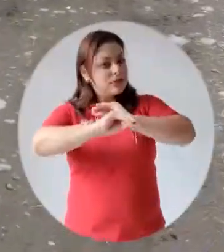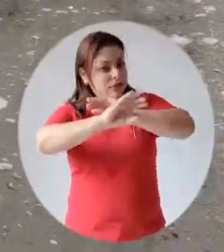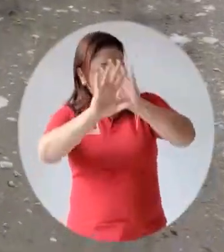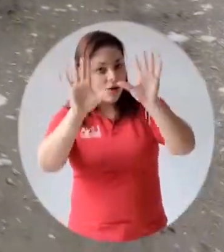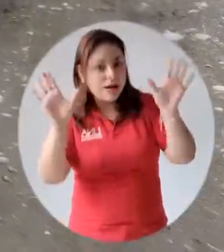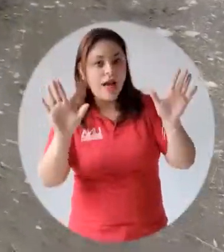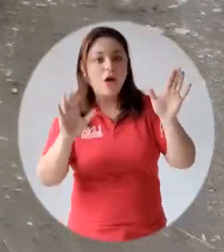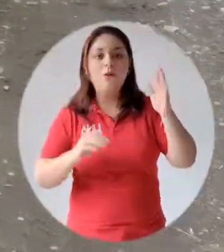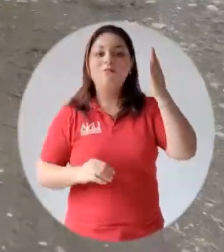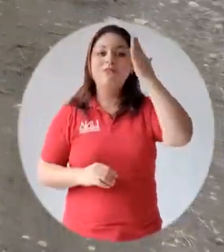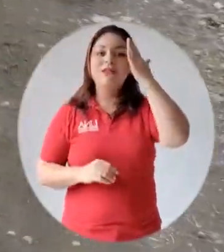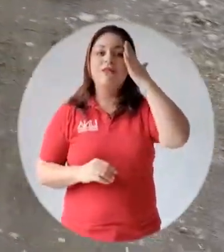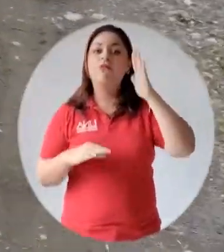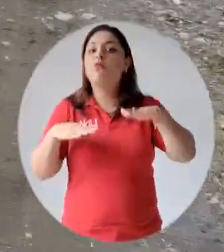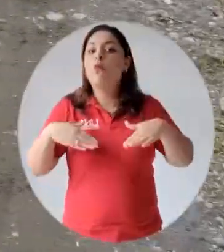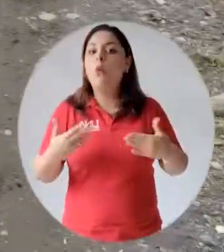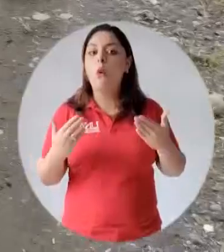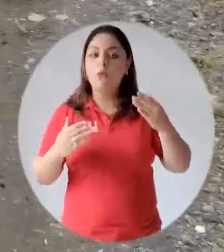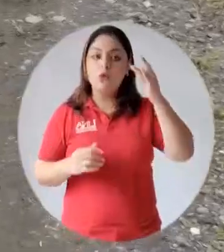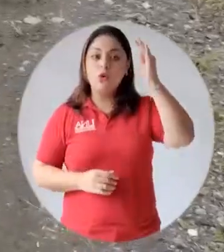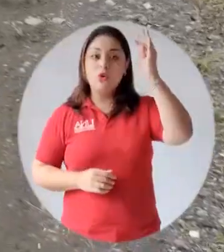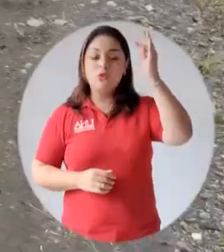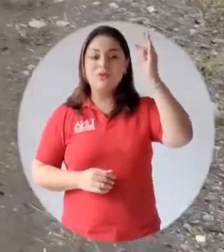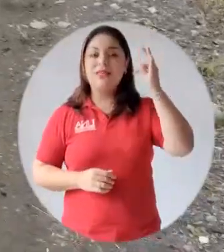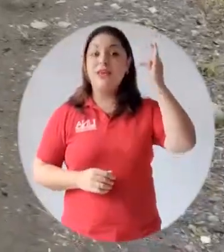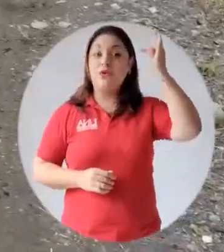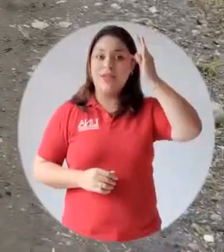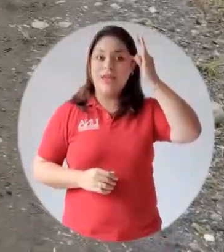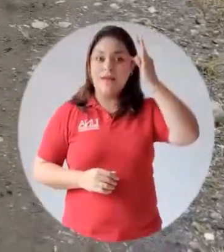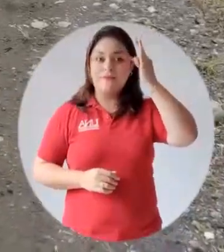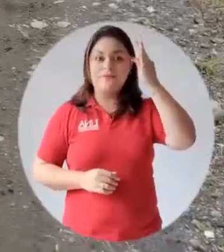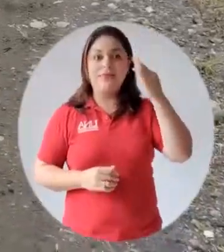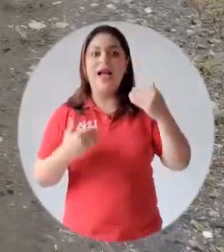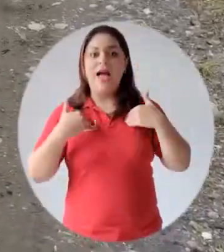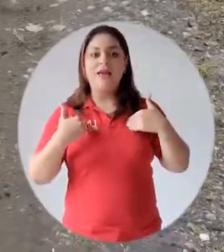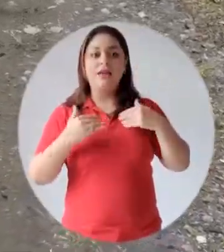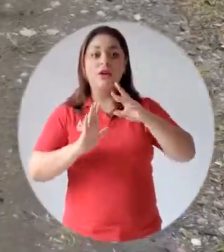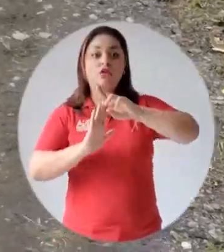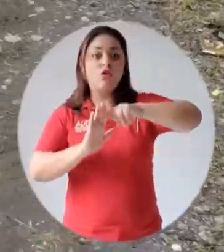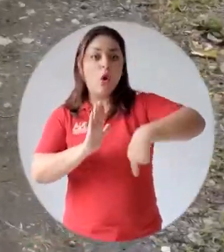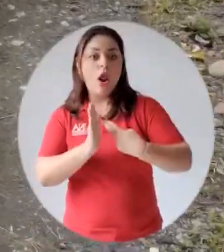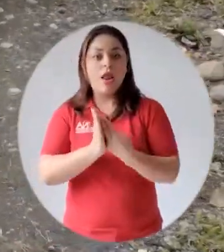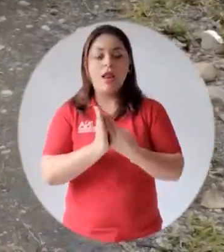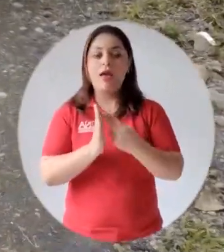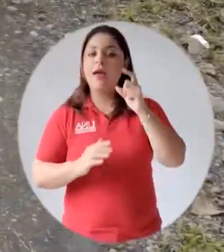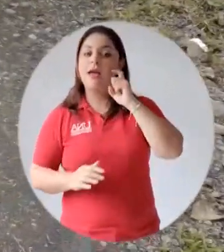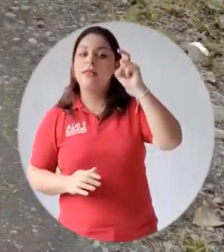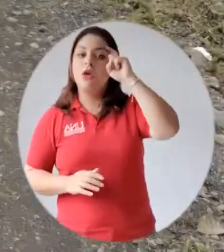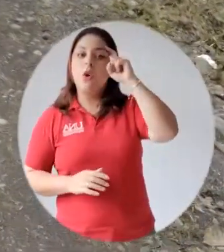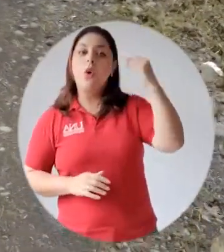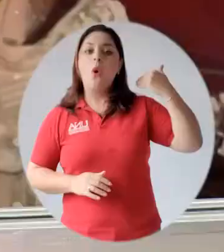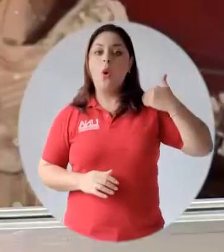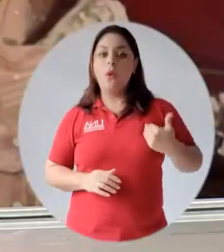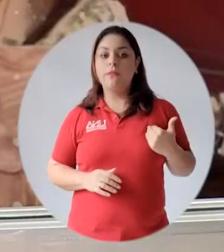ver cómo la teoría de roles de género se ve claramente marcada con la información, ¿verdad? Aquellas actividades que